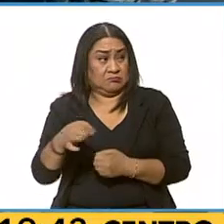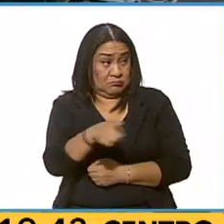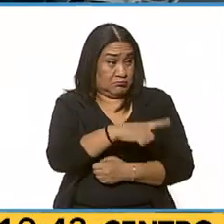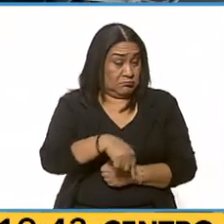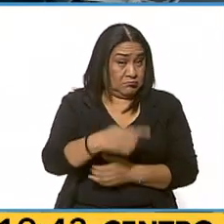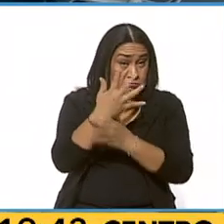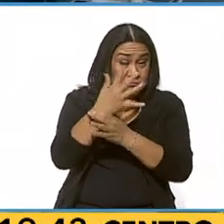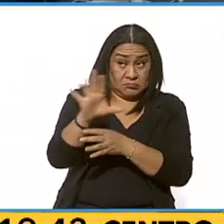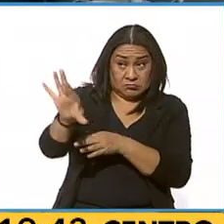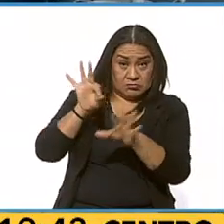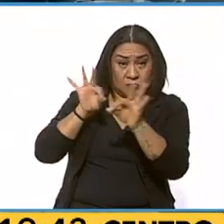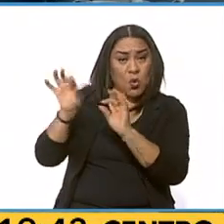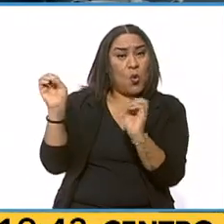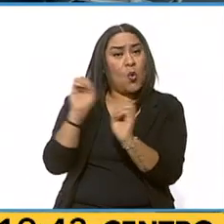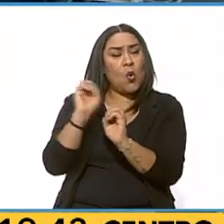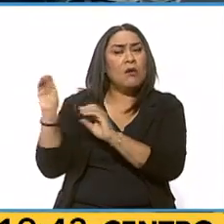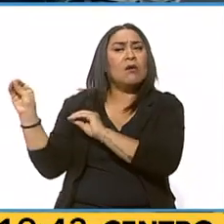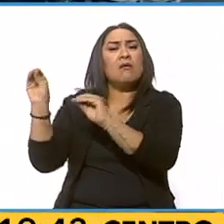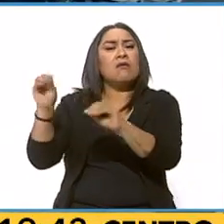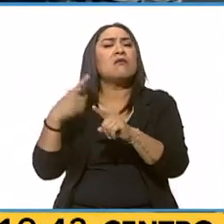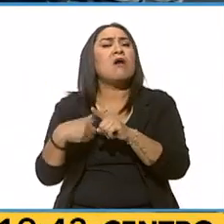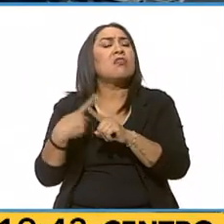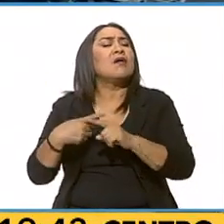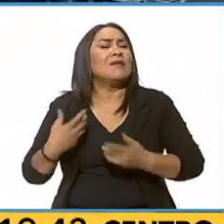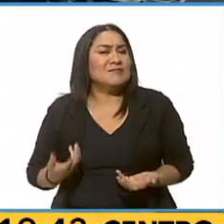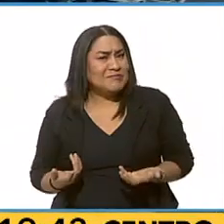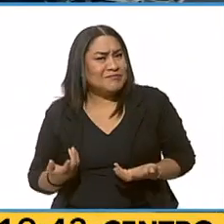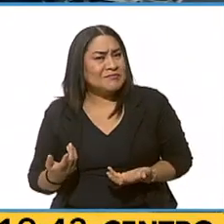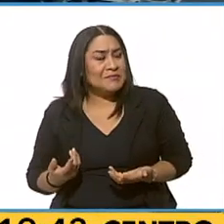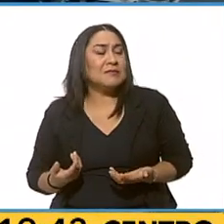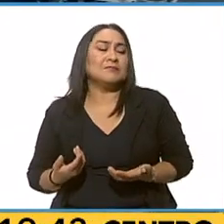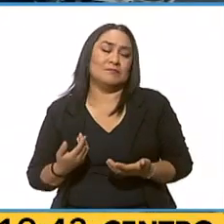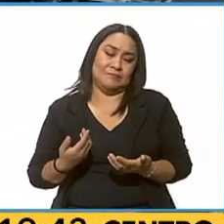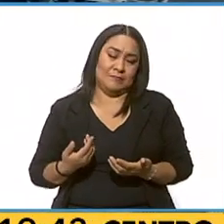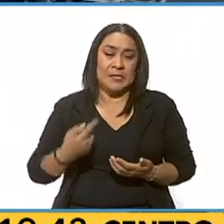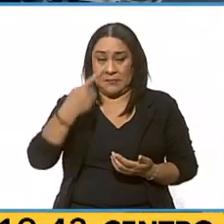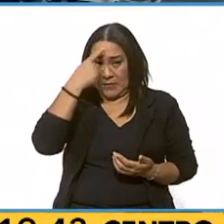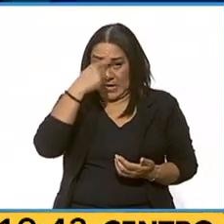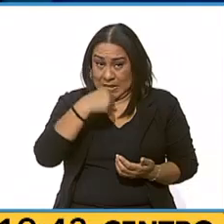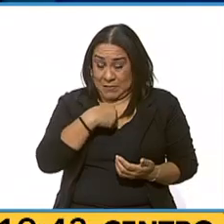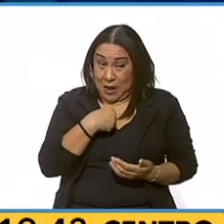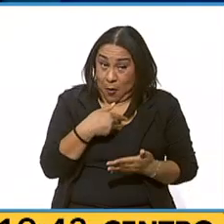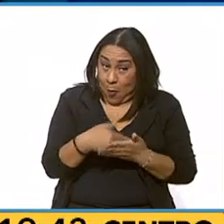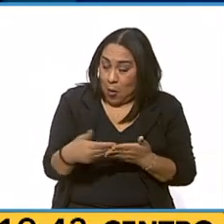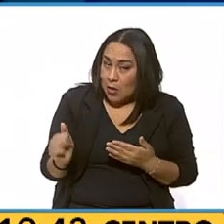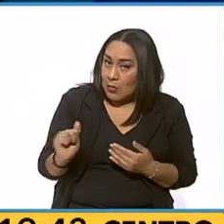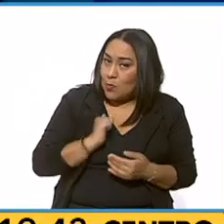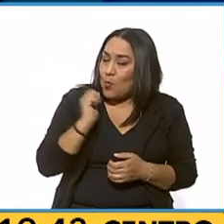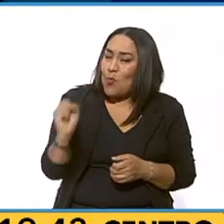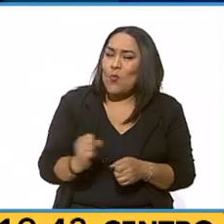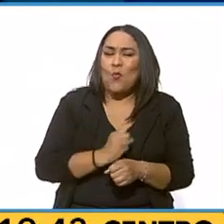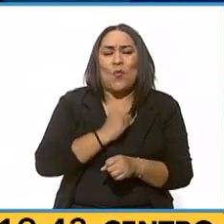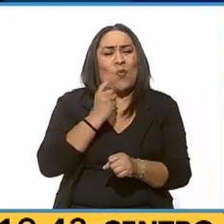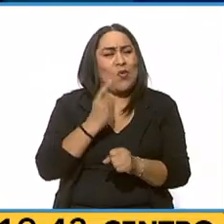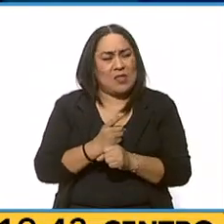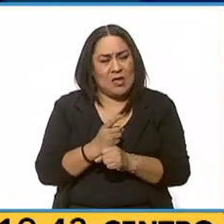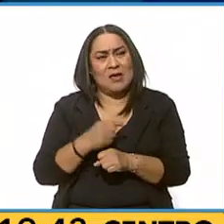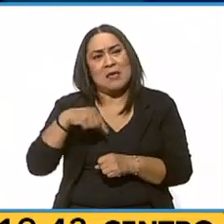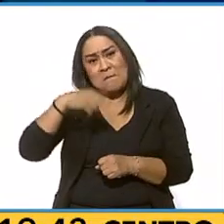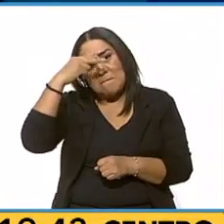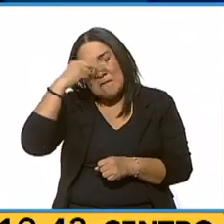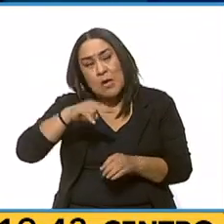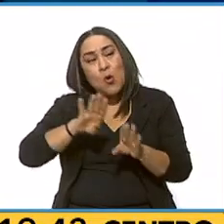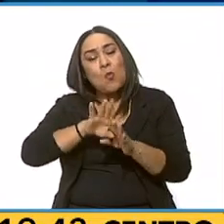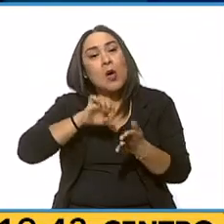los ciudadanos. Entonces, para mí, esta es una oportunidad histórica. México da ejemplo a